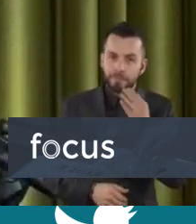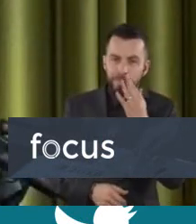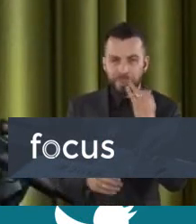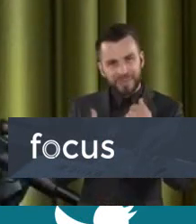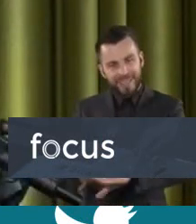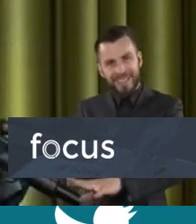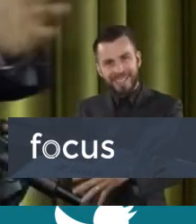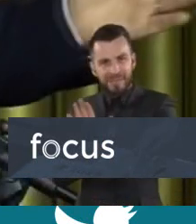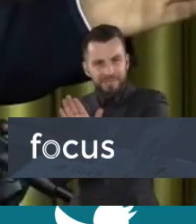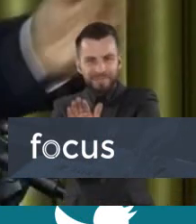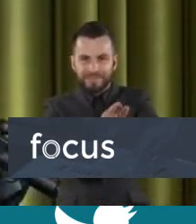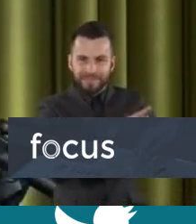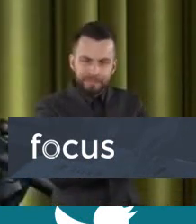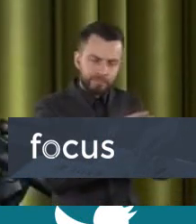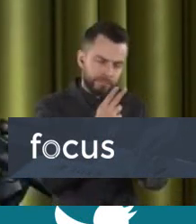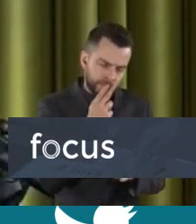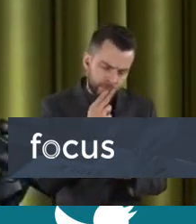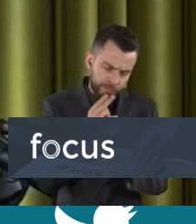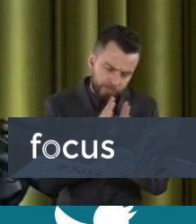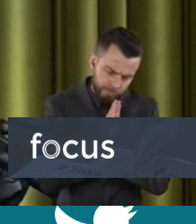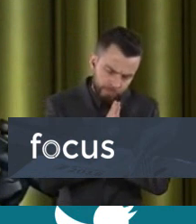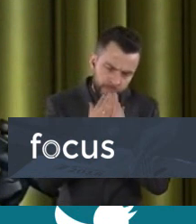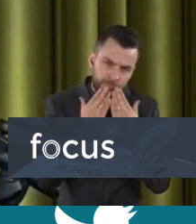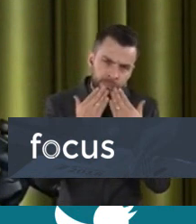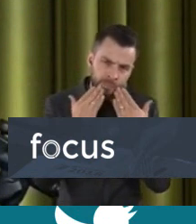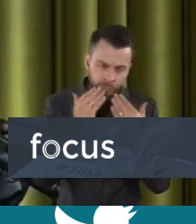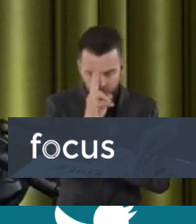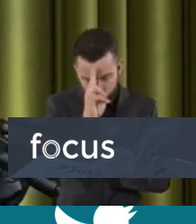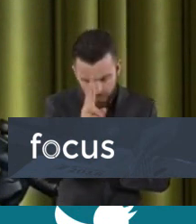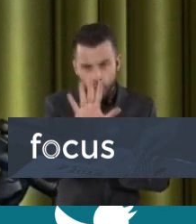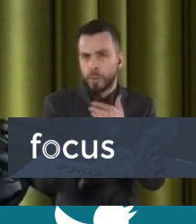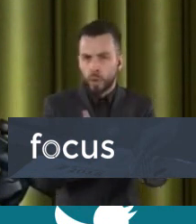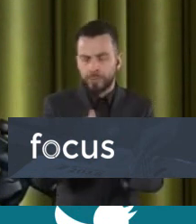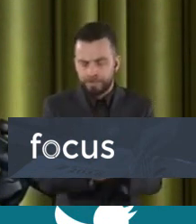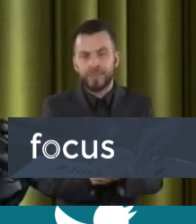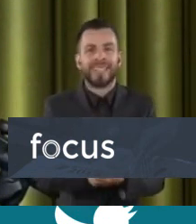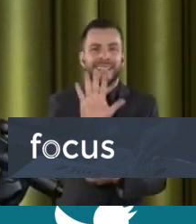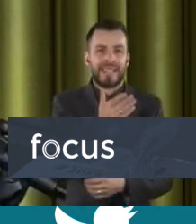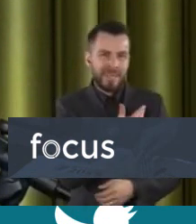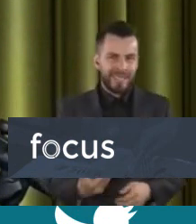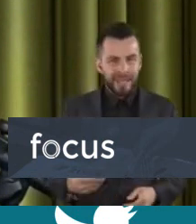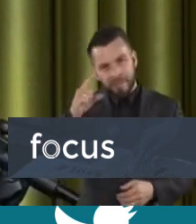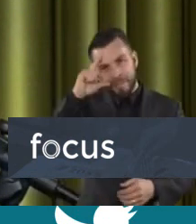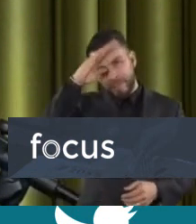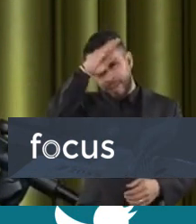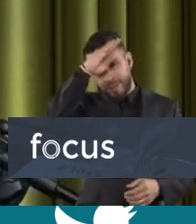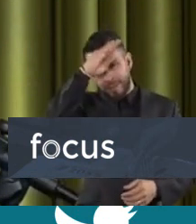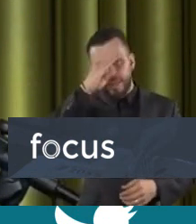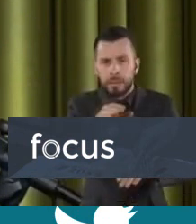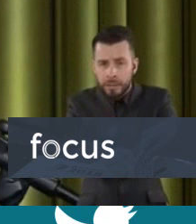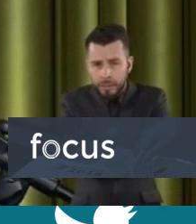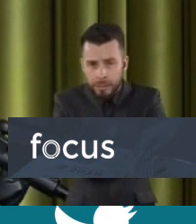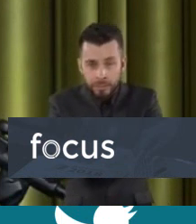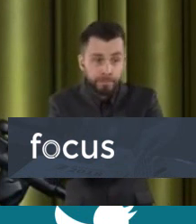desde un principio con mucha amabilidad y con mucho respeto al propio presidente Petro,